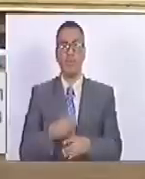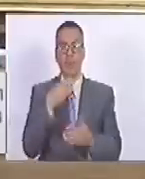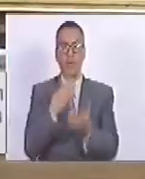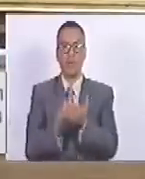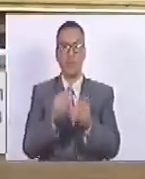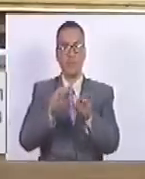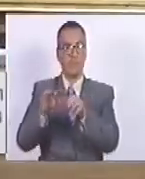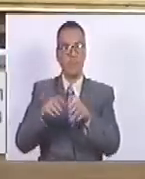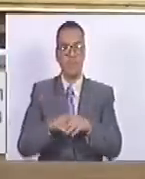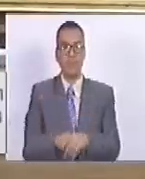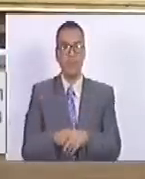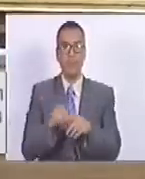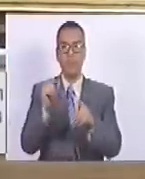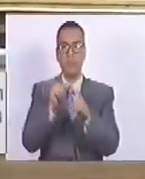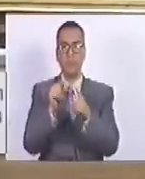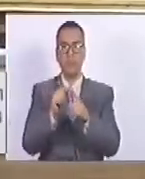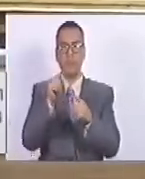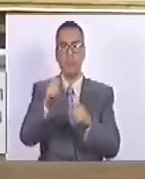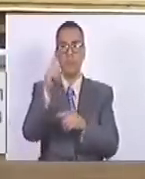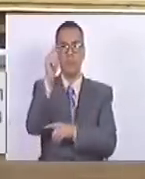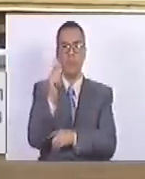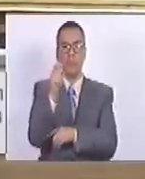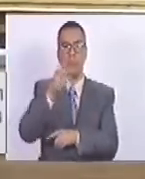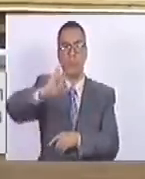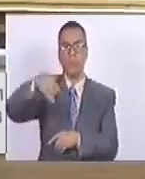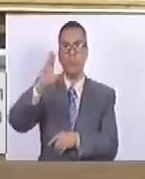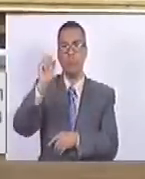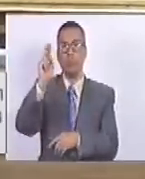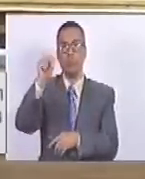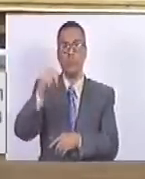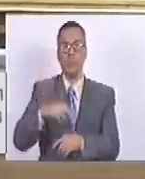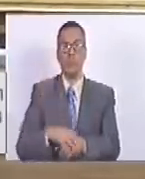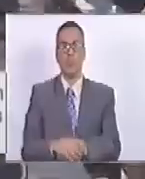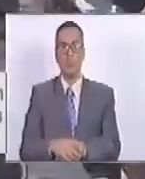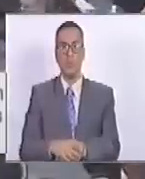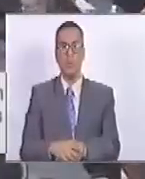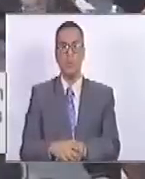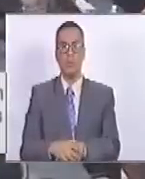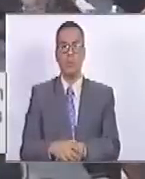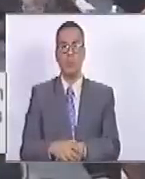Gracias, secretaria. Tiene el derecho de palabra el diputado Juan Carlos Alvarado.